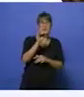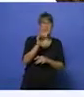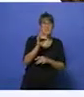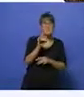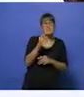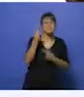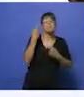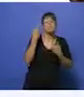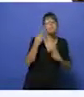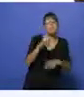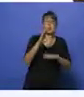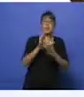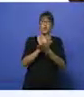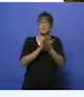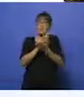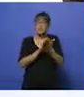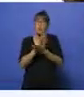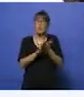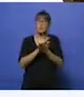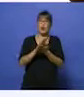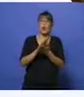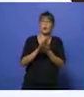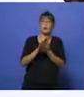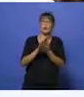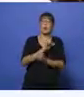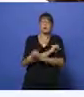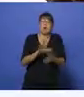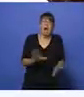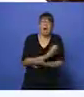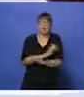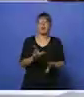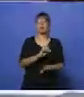malestar incontrolable, es simplemente un apretón de cinturón por el momento.